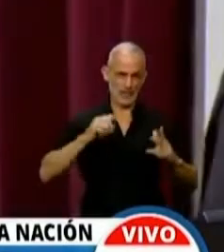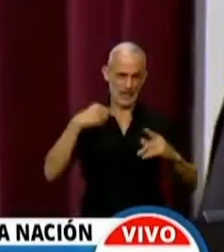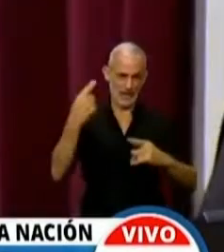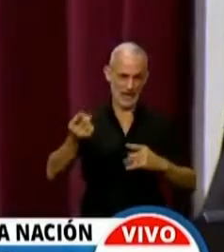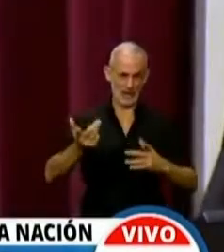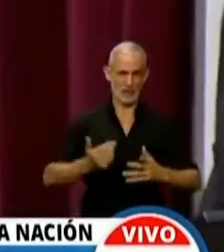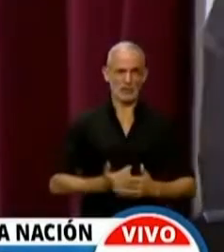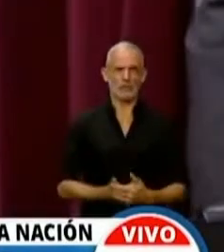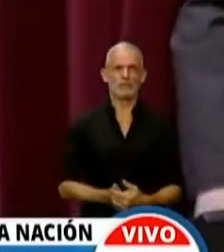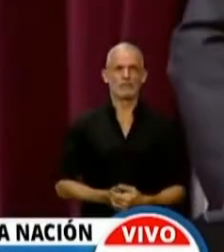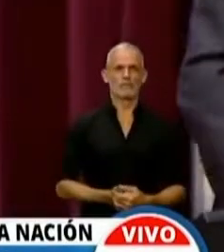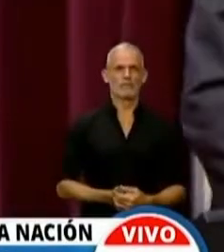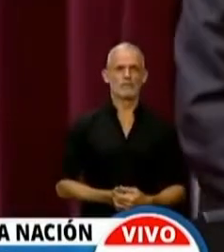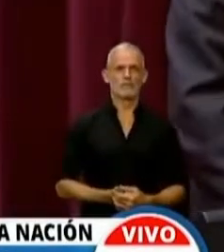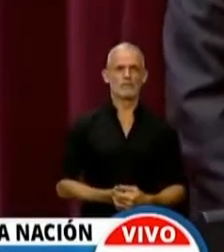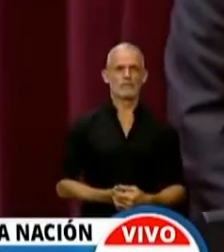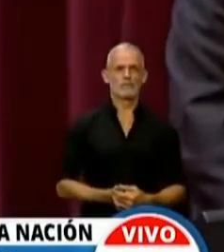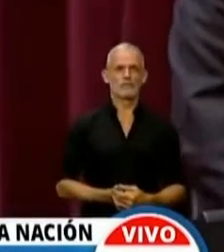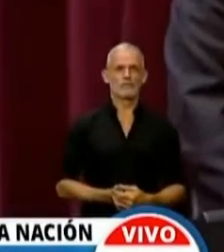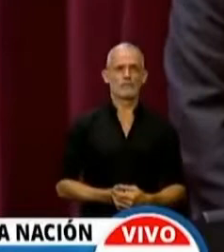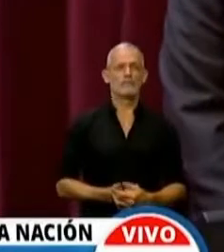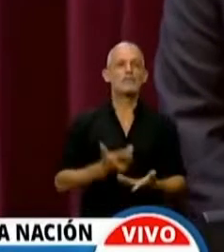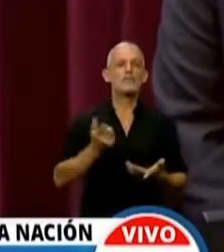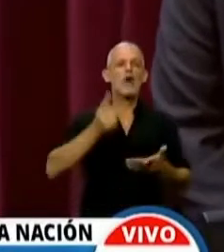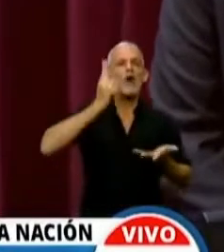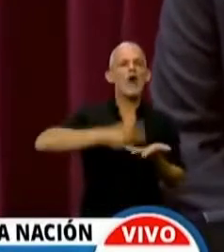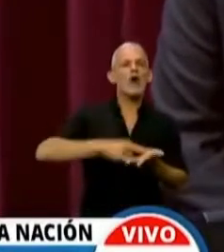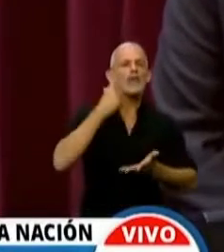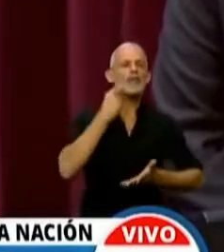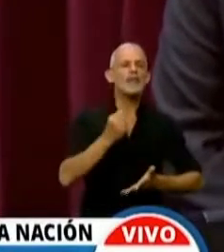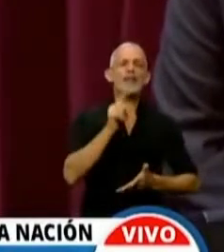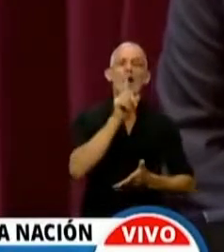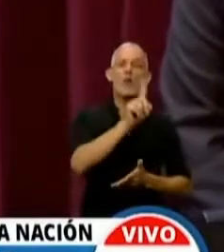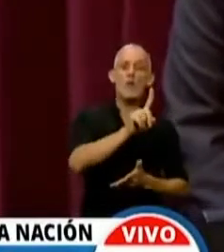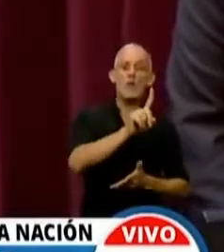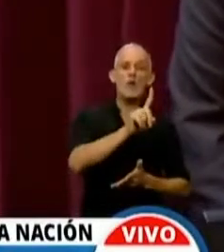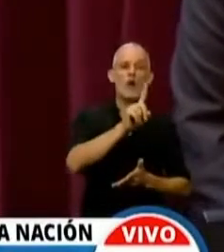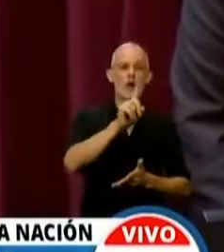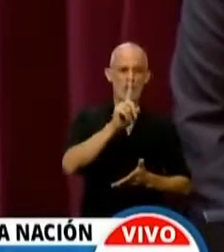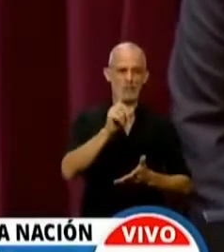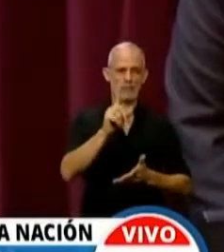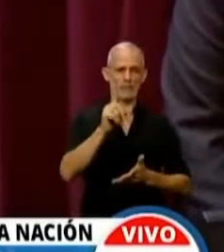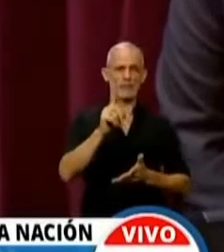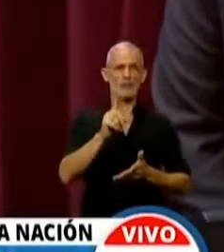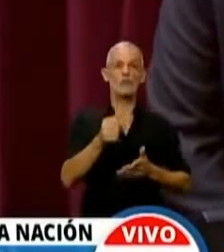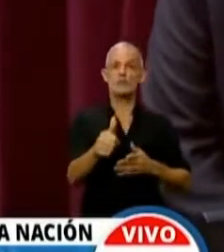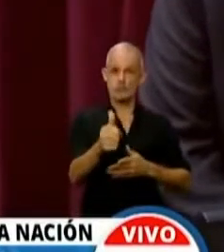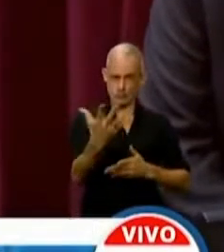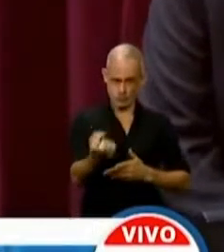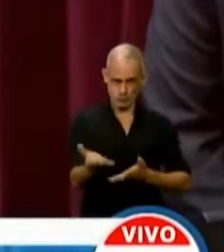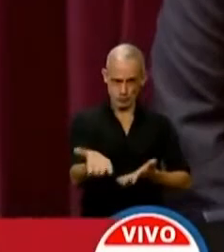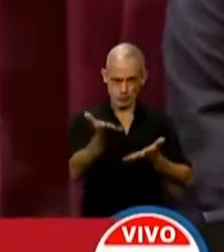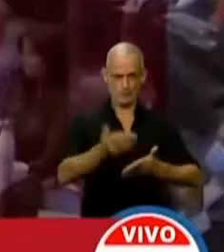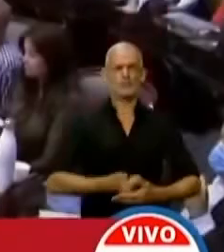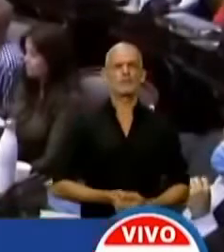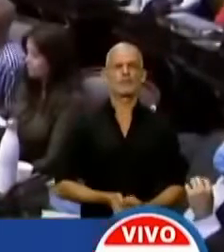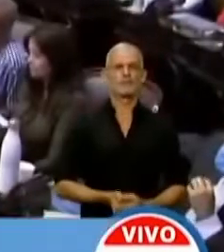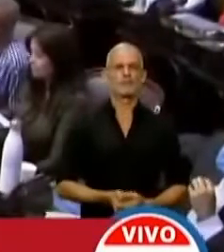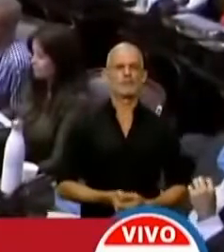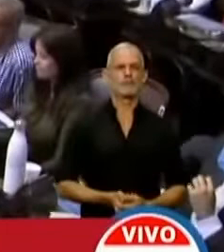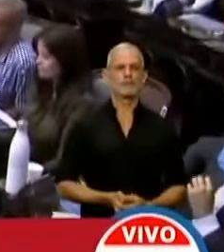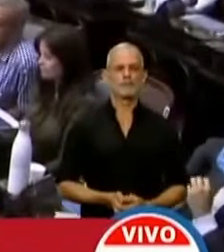Corte Suprema, o modificación de la configuración del Consejo de la Magistratura, que está en boga precisamente en estos días. Está